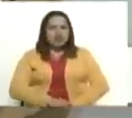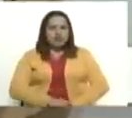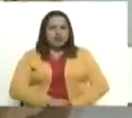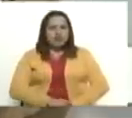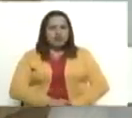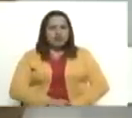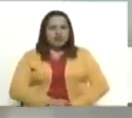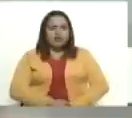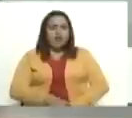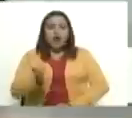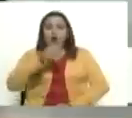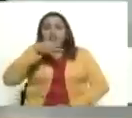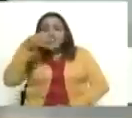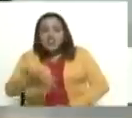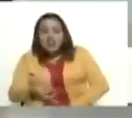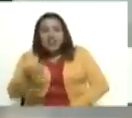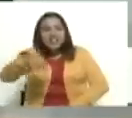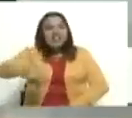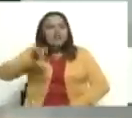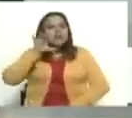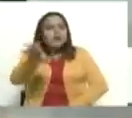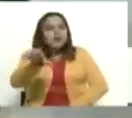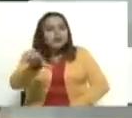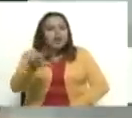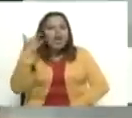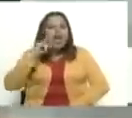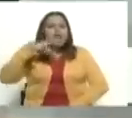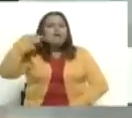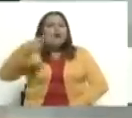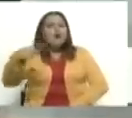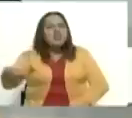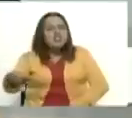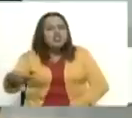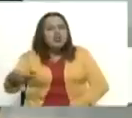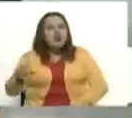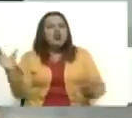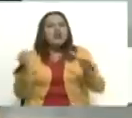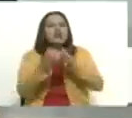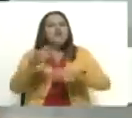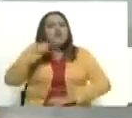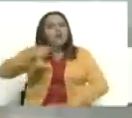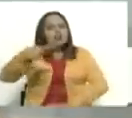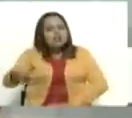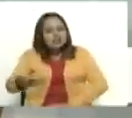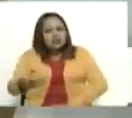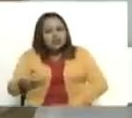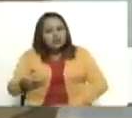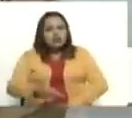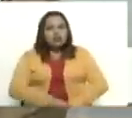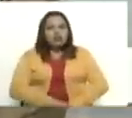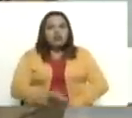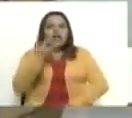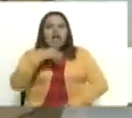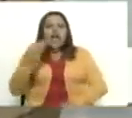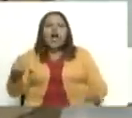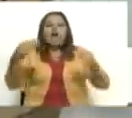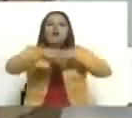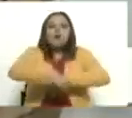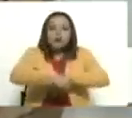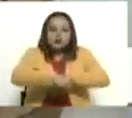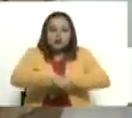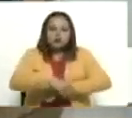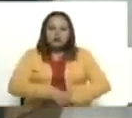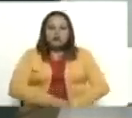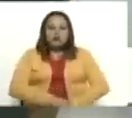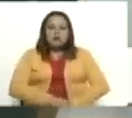¿O la realidad es que en este país hubo políticos y hubo partidos políticos que fueron cómplices y